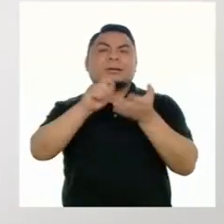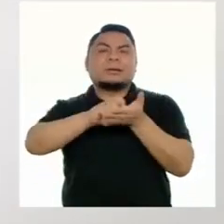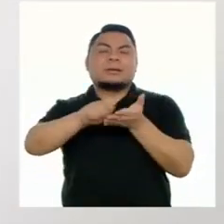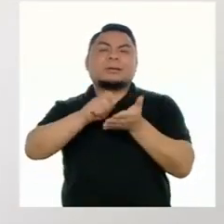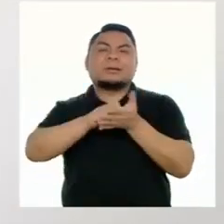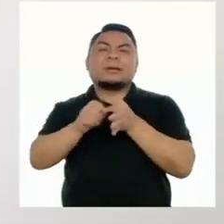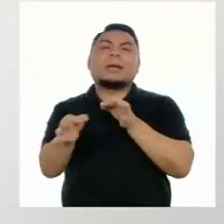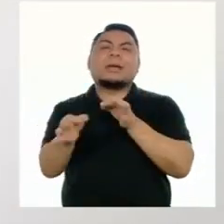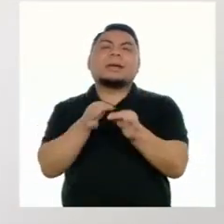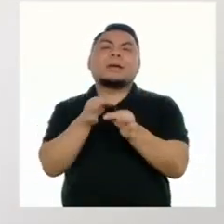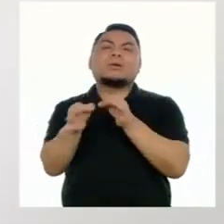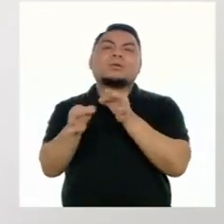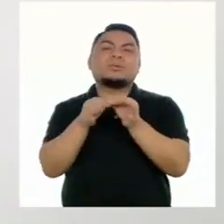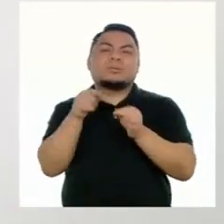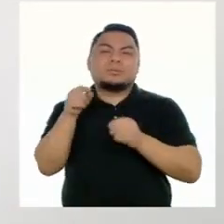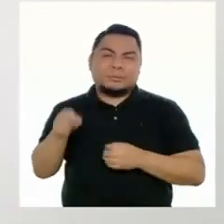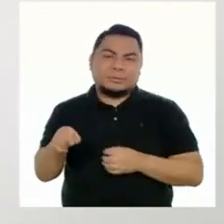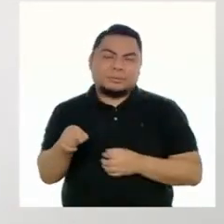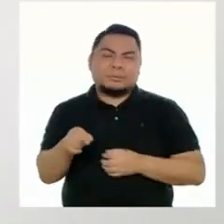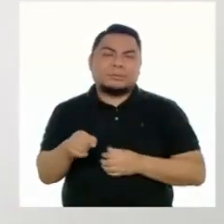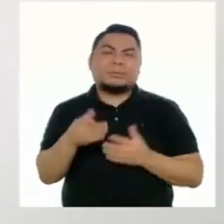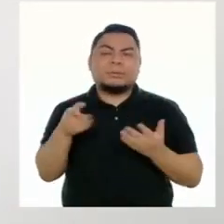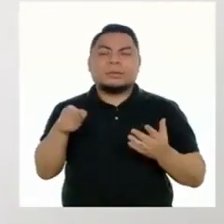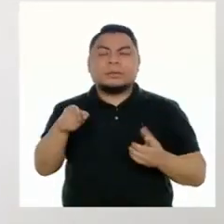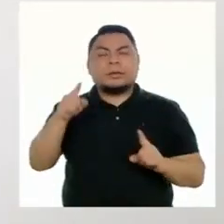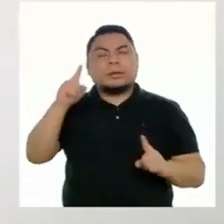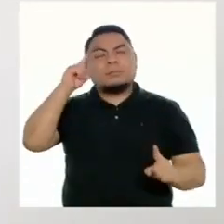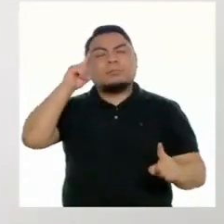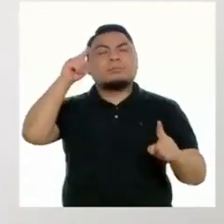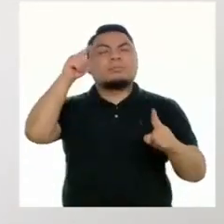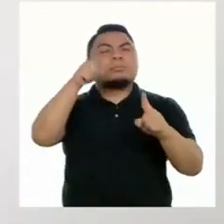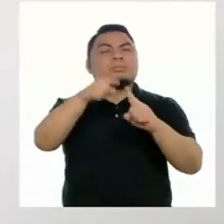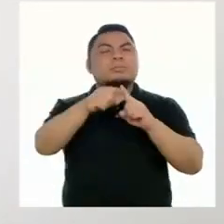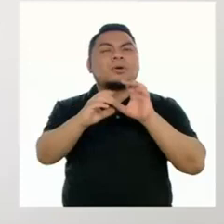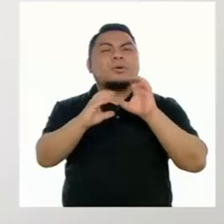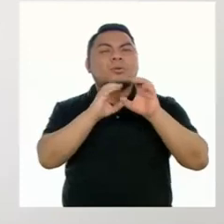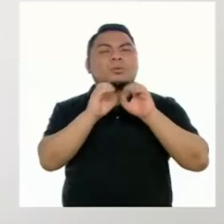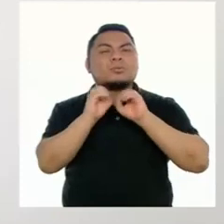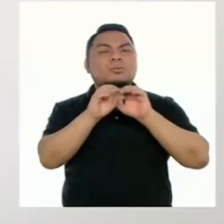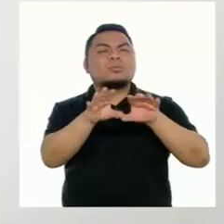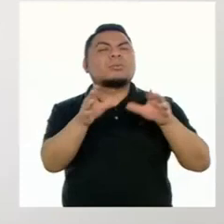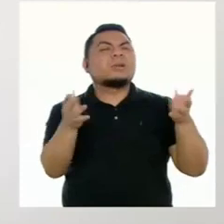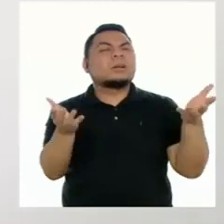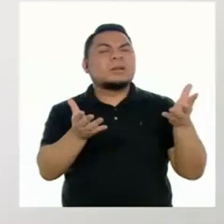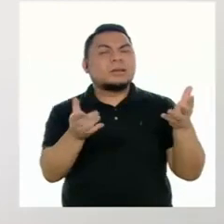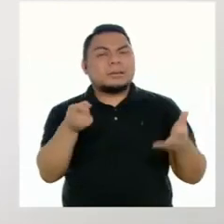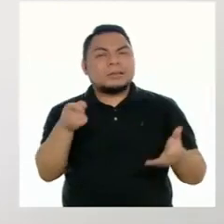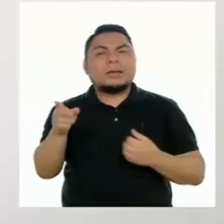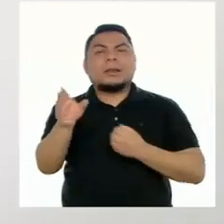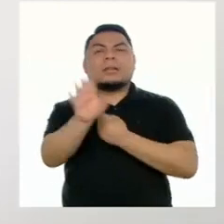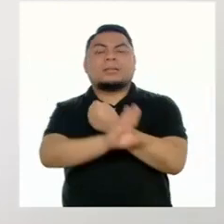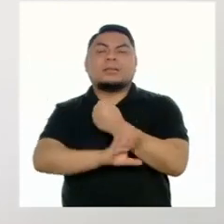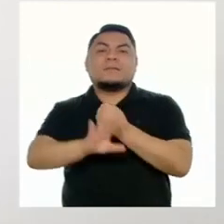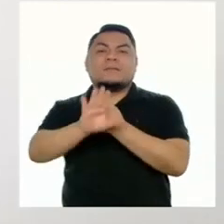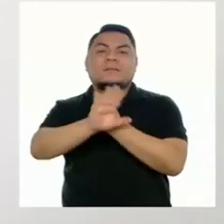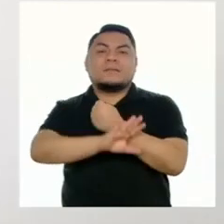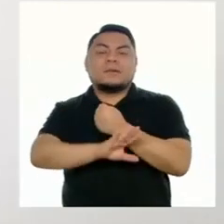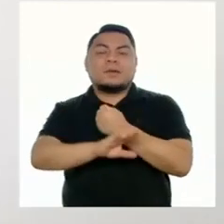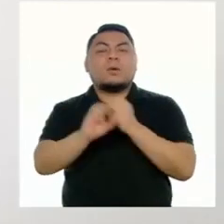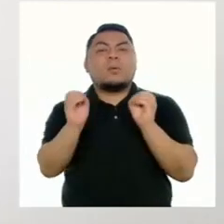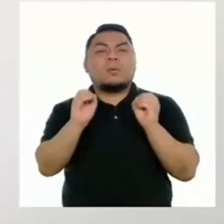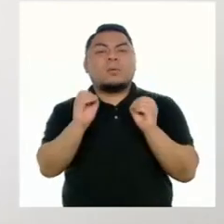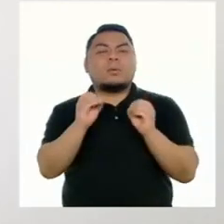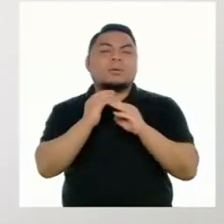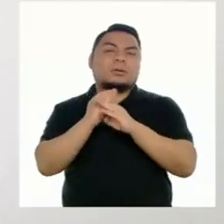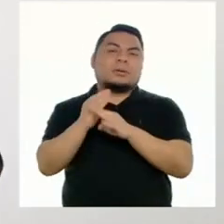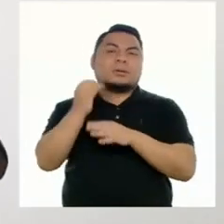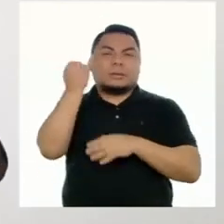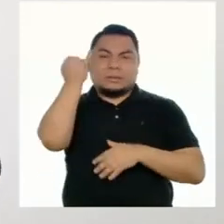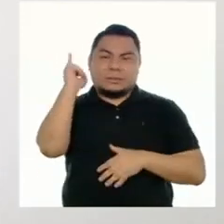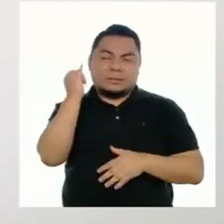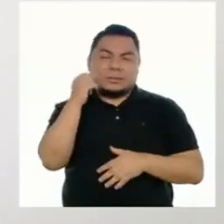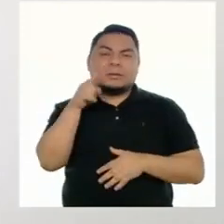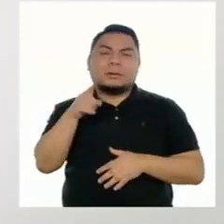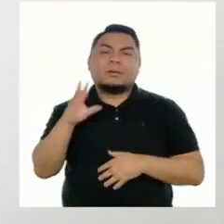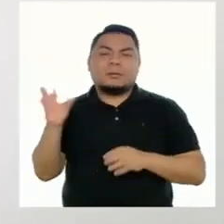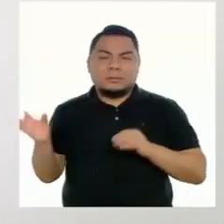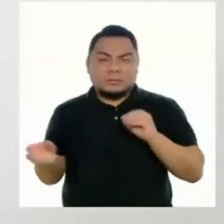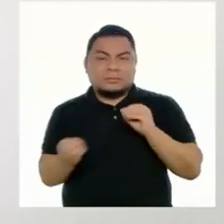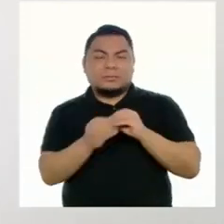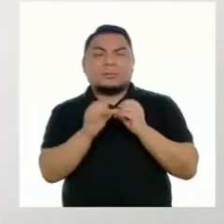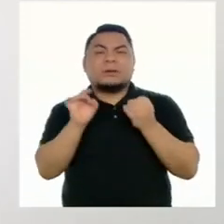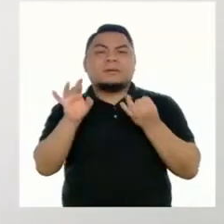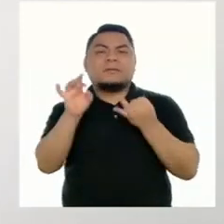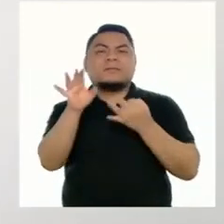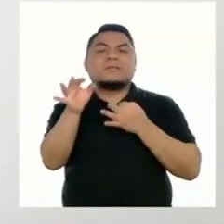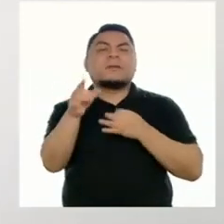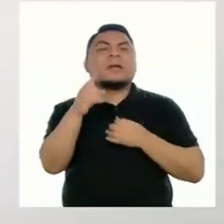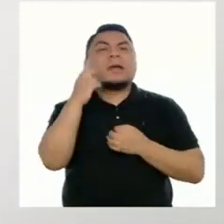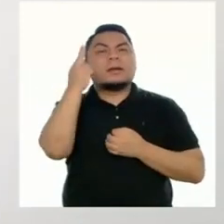texto argumentativo, cuyo propósito comunicativo es defender o rechazar una idea aportando